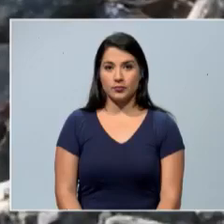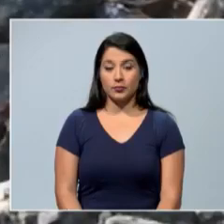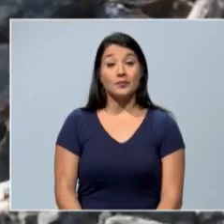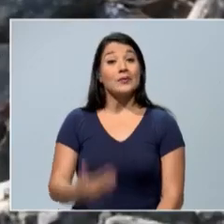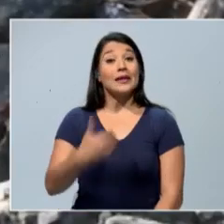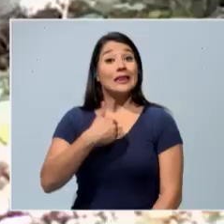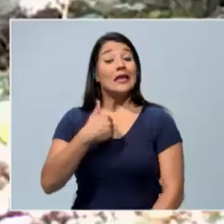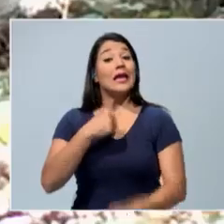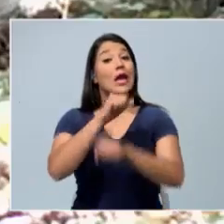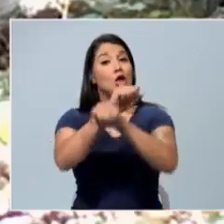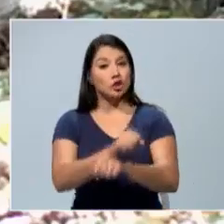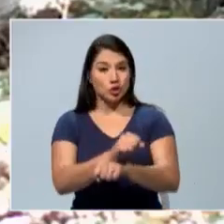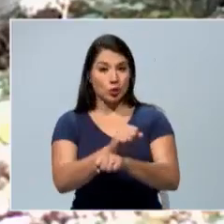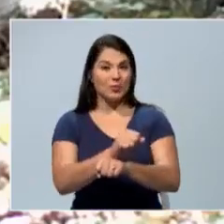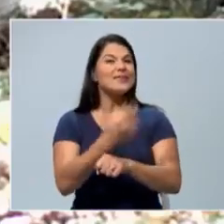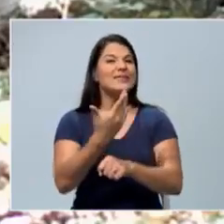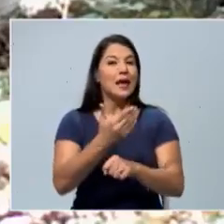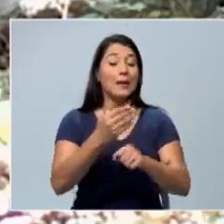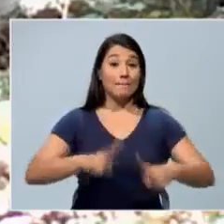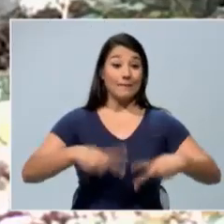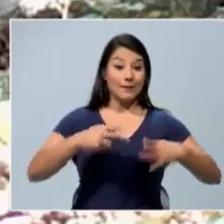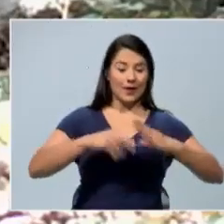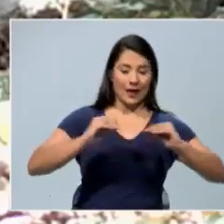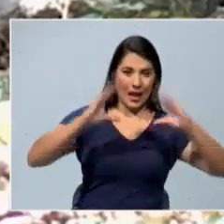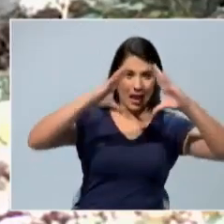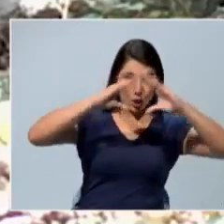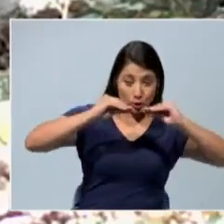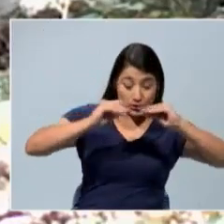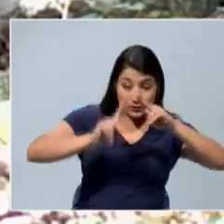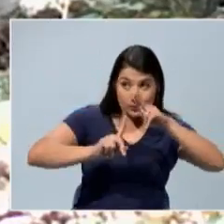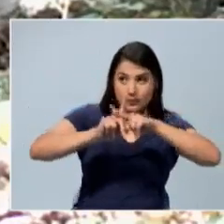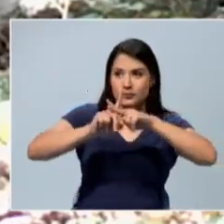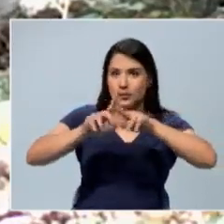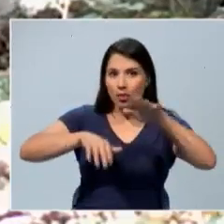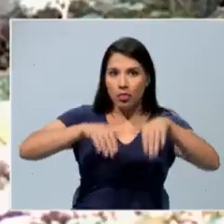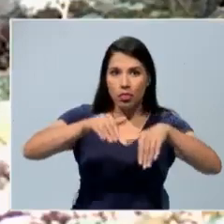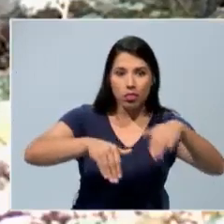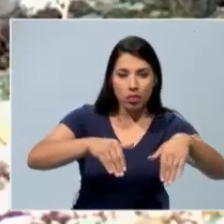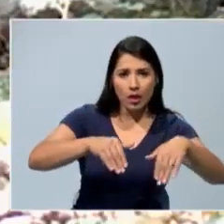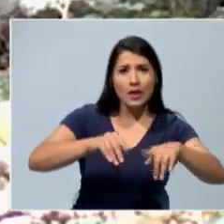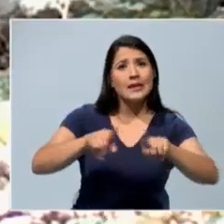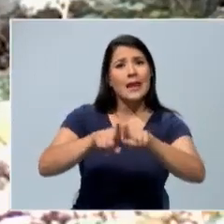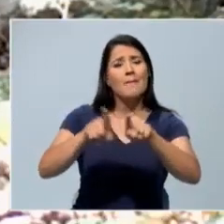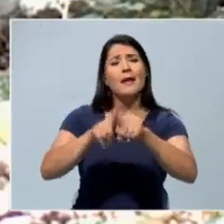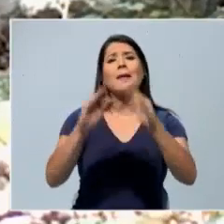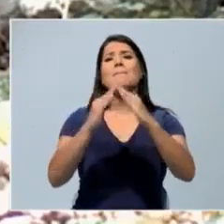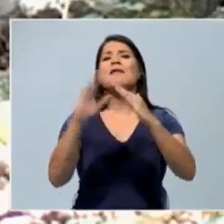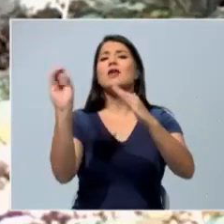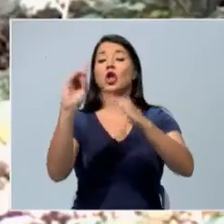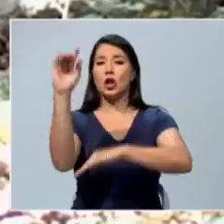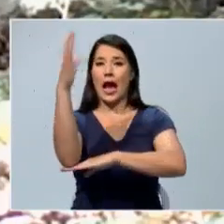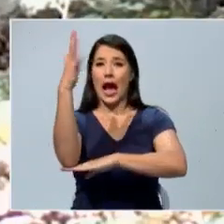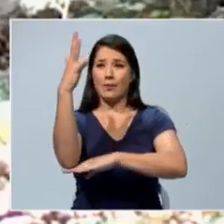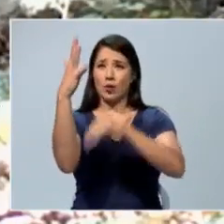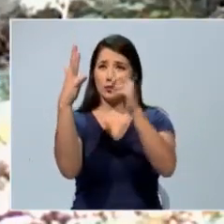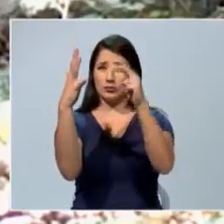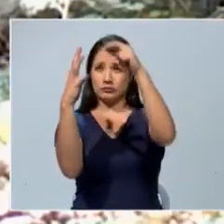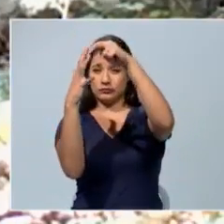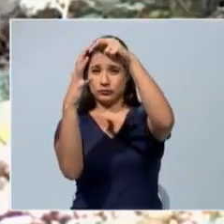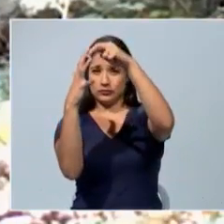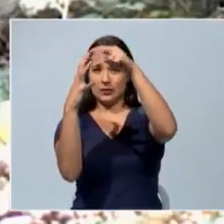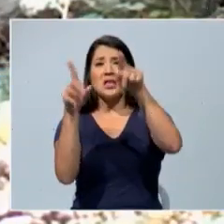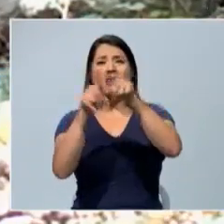Tiene hábitos diurnos y vive sobre las copas de los árboles, aunque también se le puede ver en los suelos de los bosques o playas,